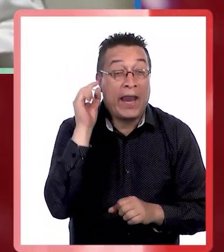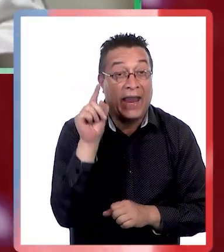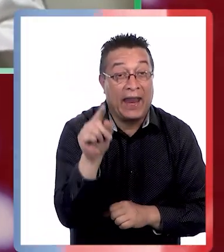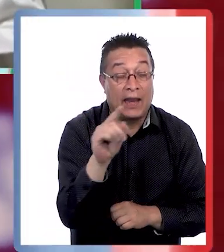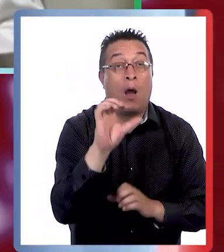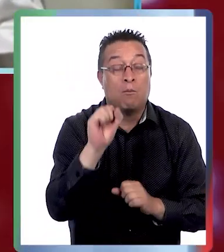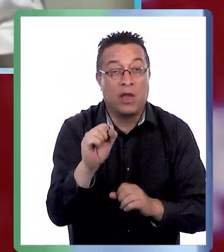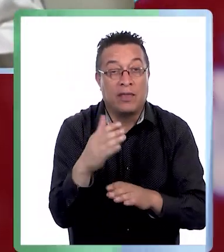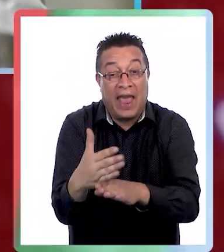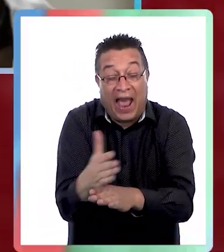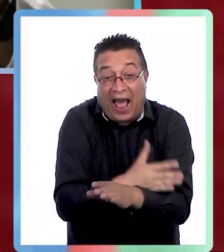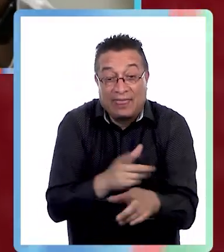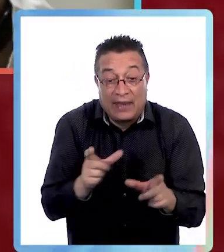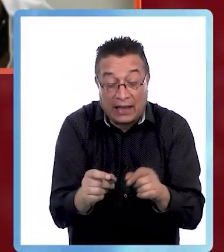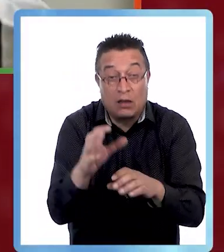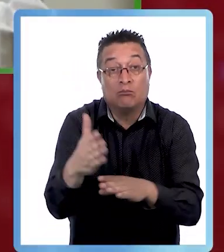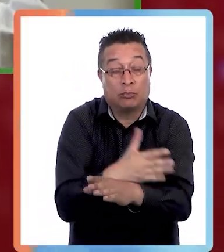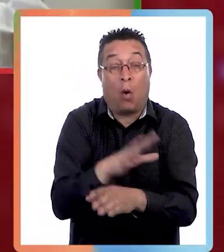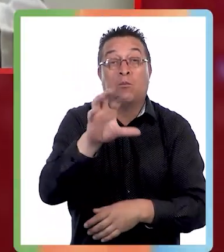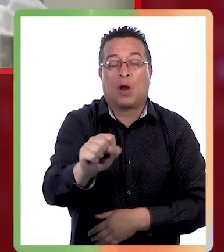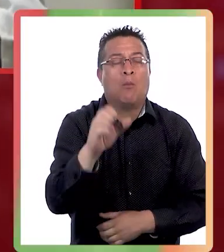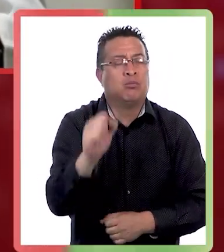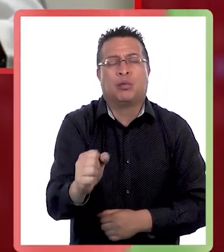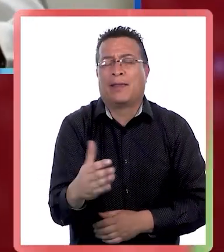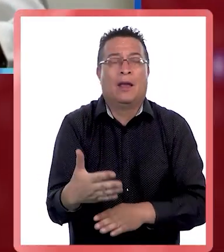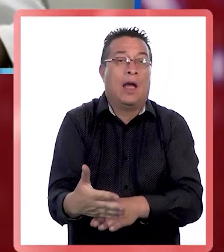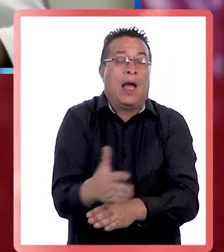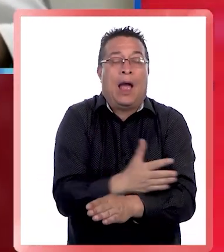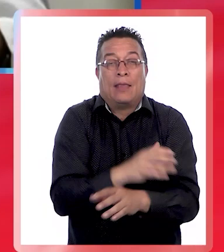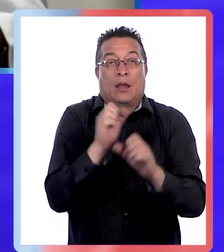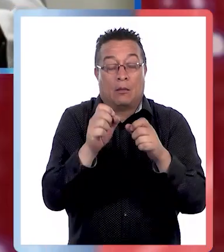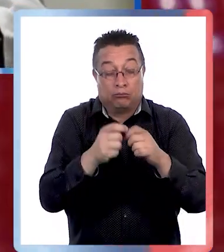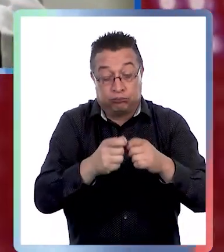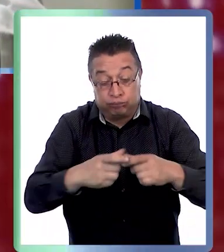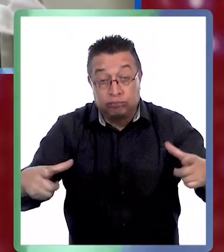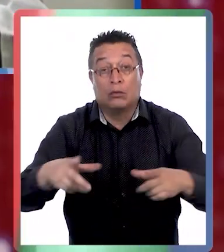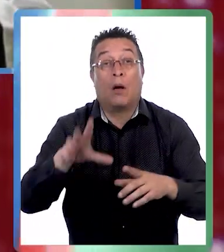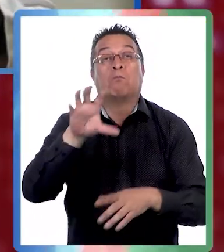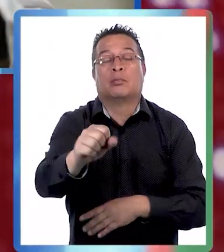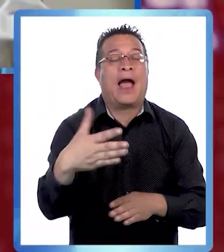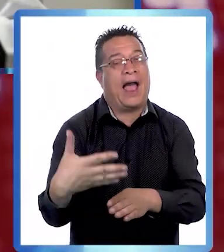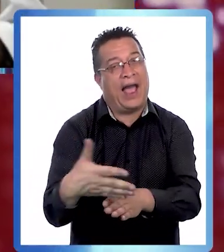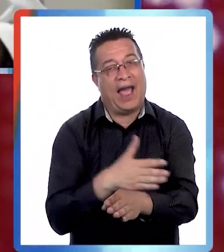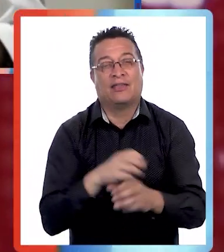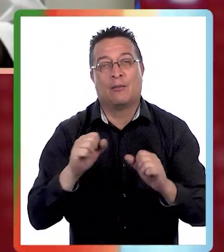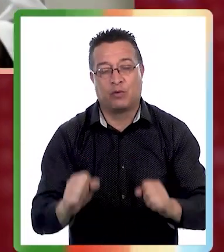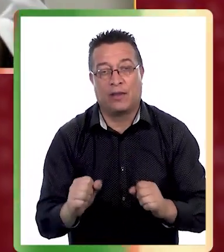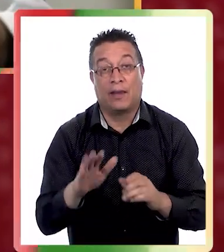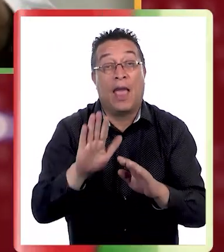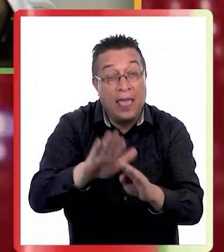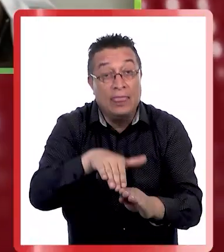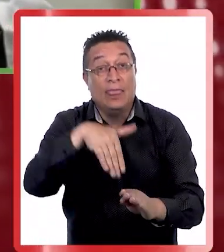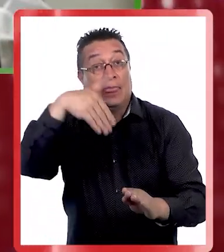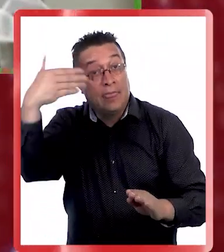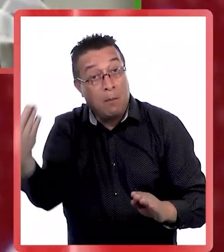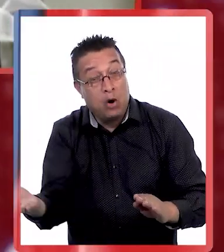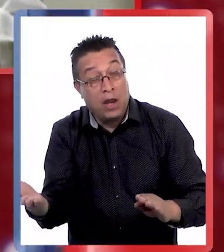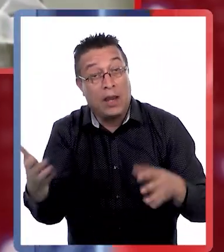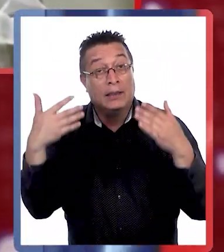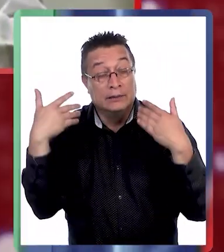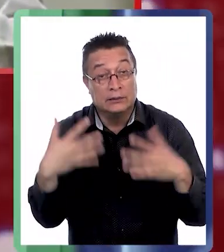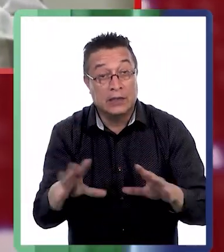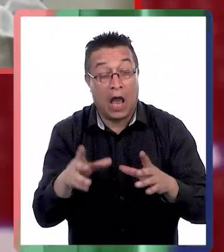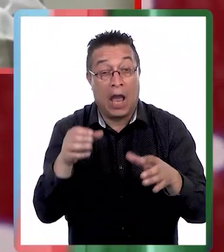incluso antes de tener el cáncer, y podemos llegar muy a tiempo, un poquito antes que el cáncer se desarrolle. Y después, ya cuando el cáncer